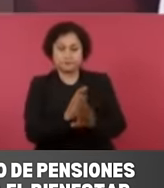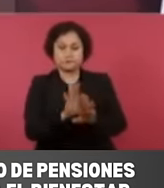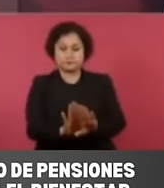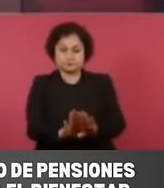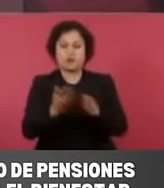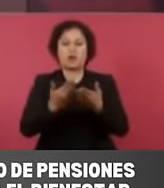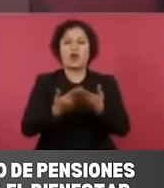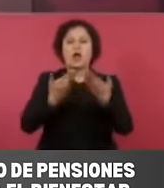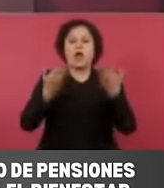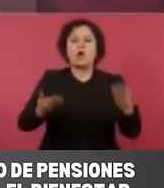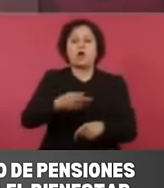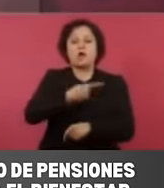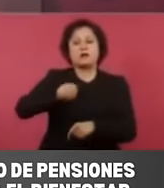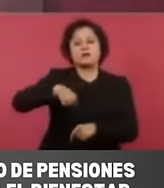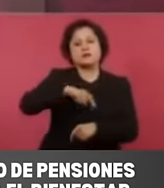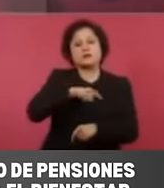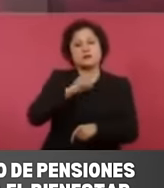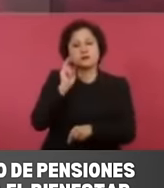estamos remediando?